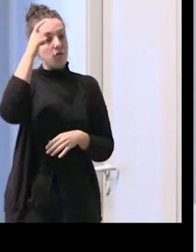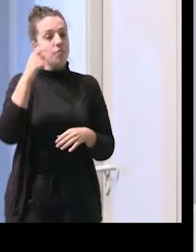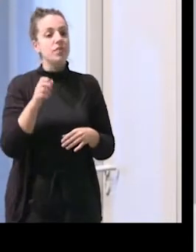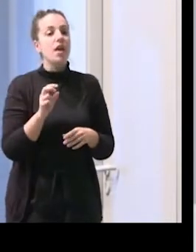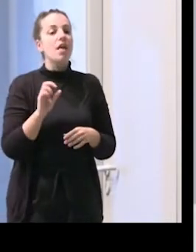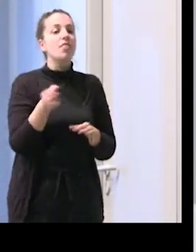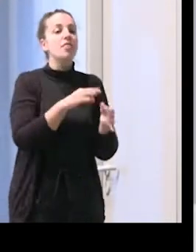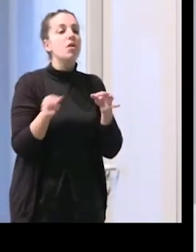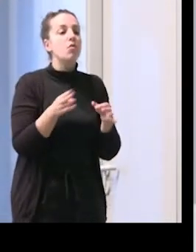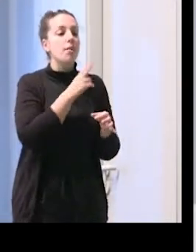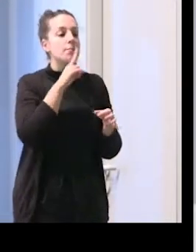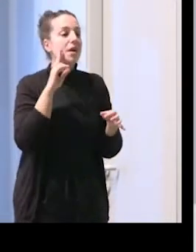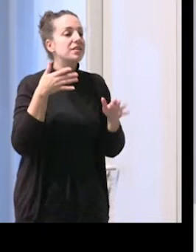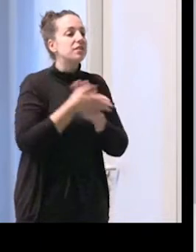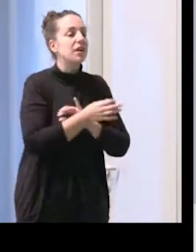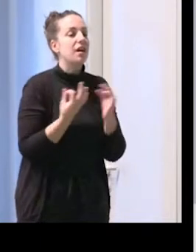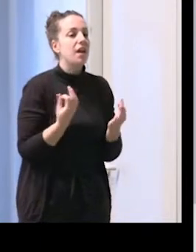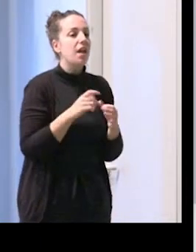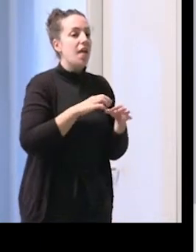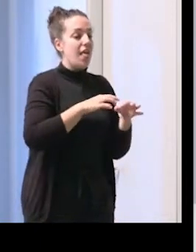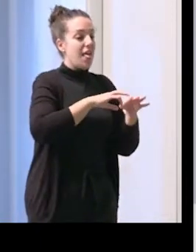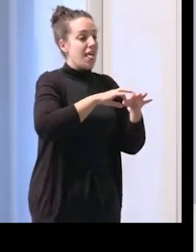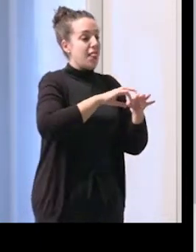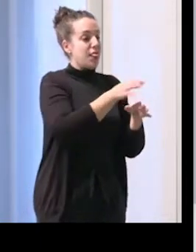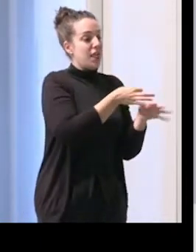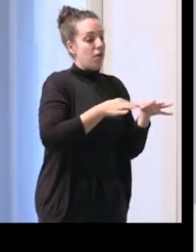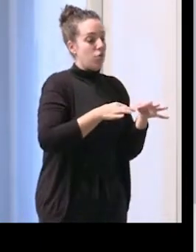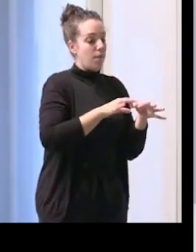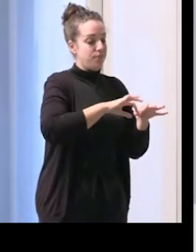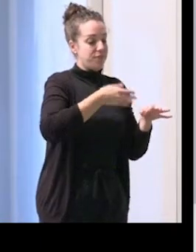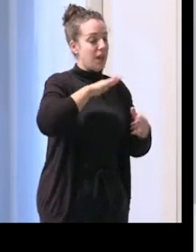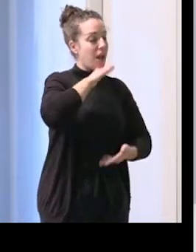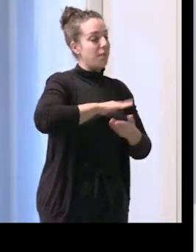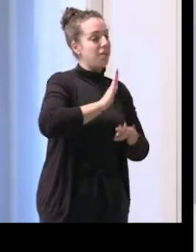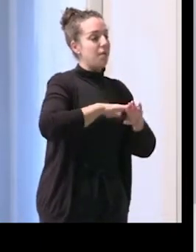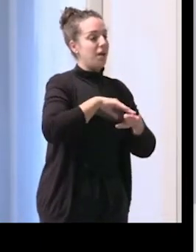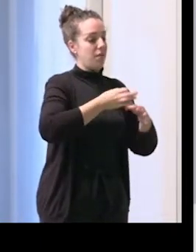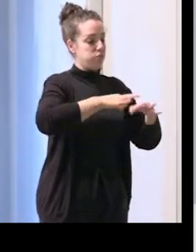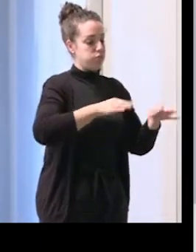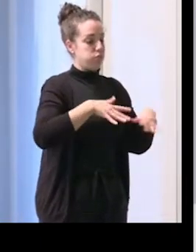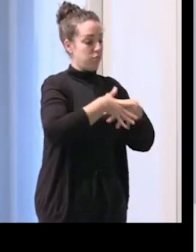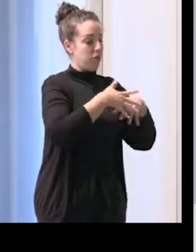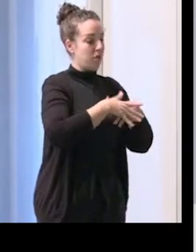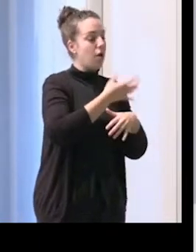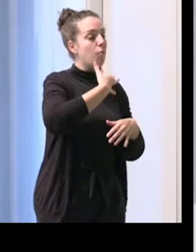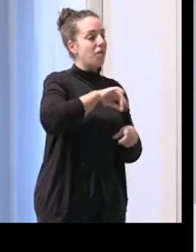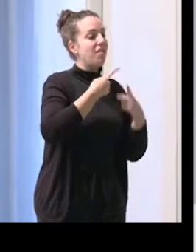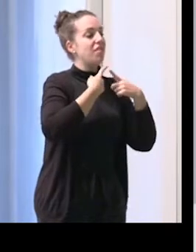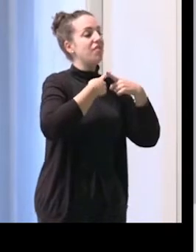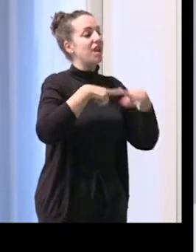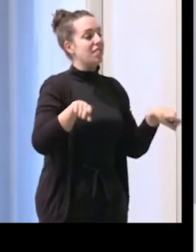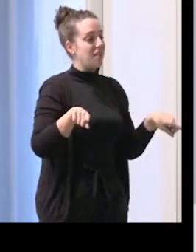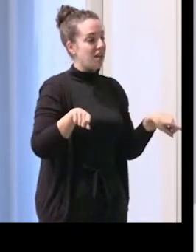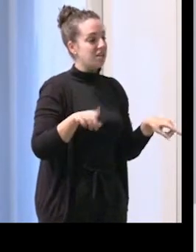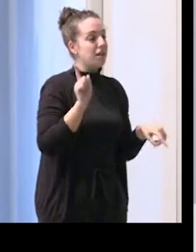célula madre? Células que tienen la capacidad de generar distintos tipos celulares especializados, diferenciarse, como así también copia